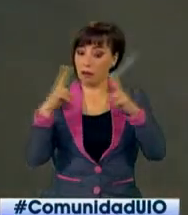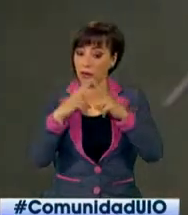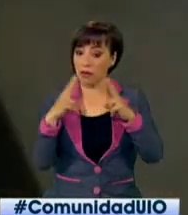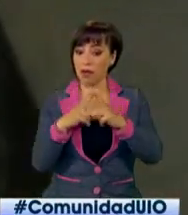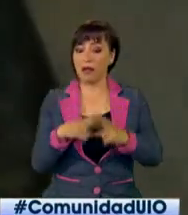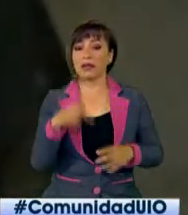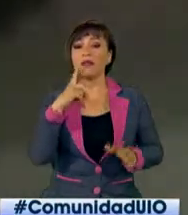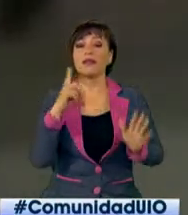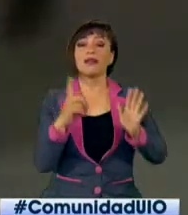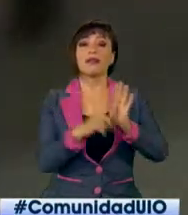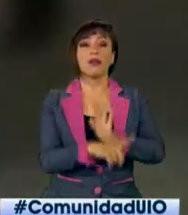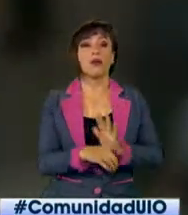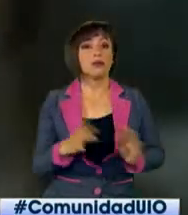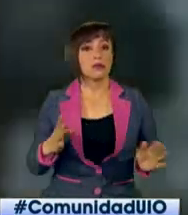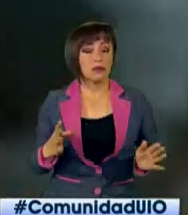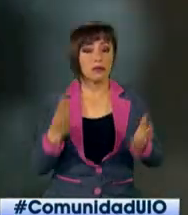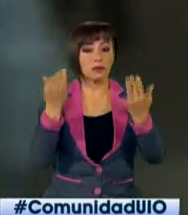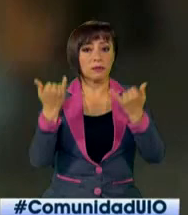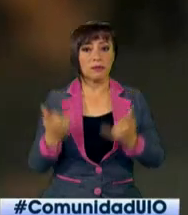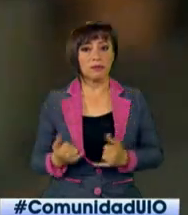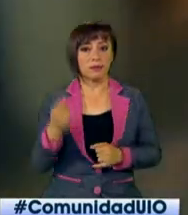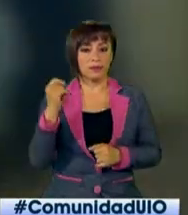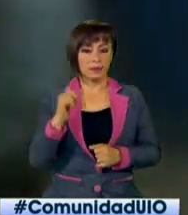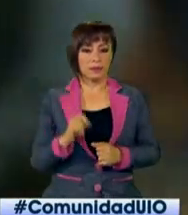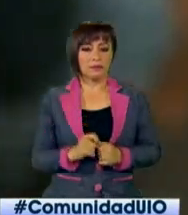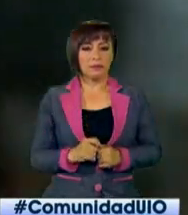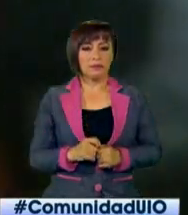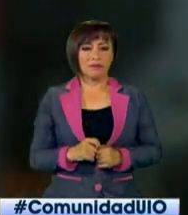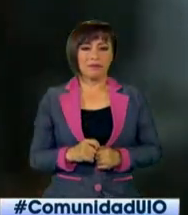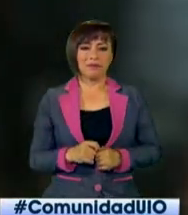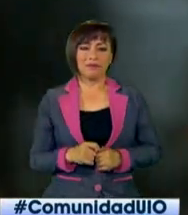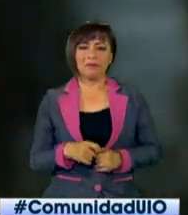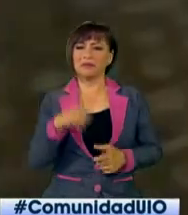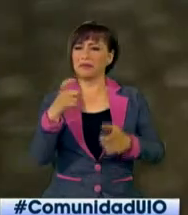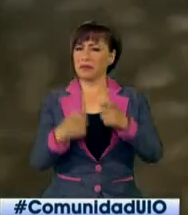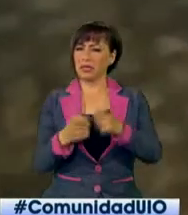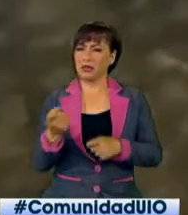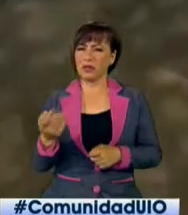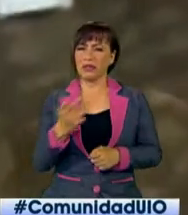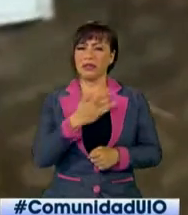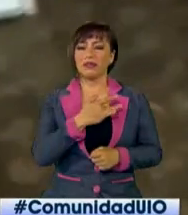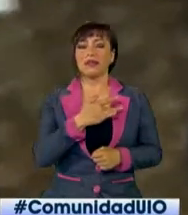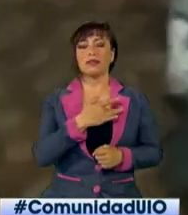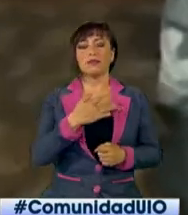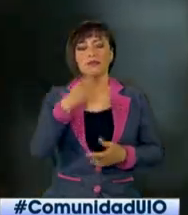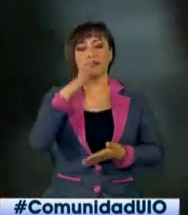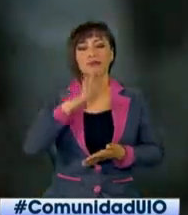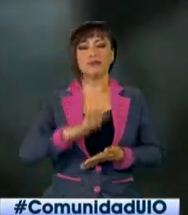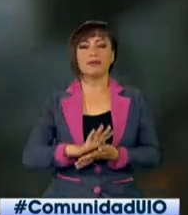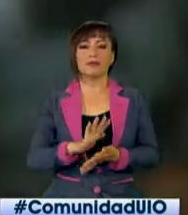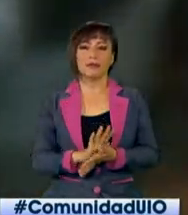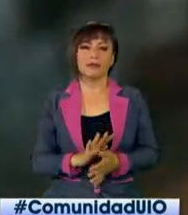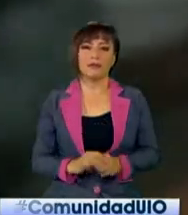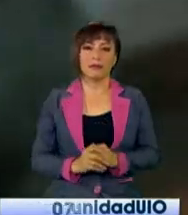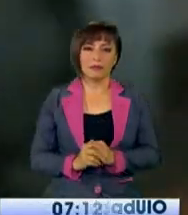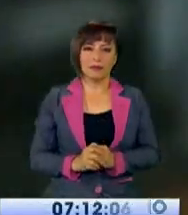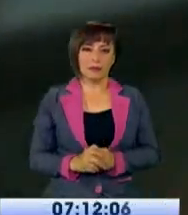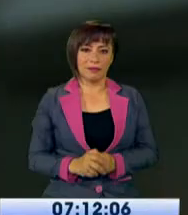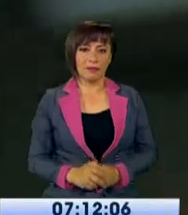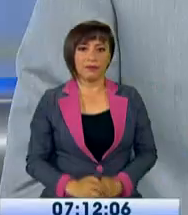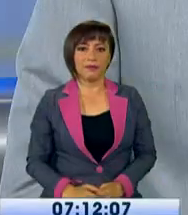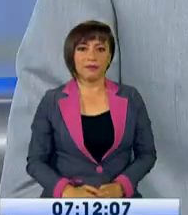denuncia correspondiente, ya que se sentían perjudicados. Informó desde la ciudad de Cuenca, Francisco